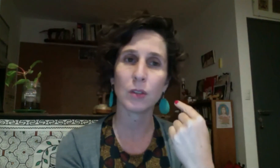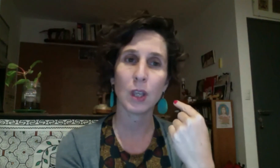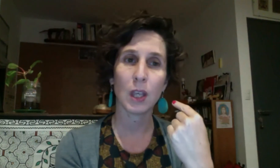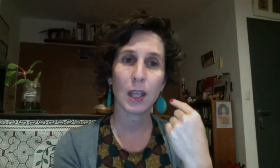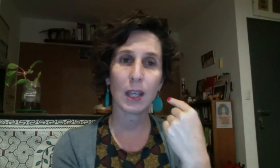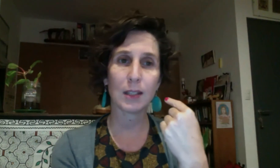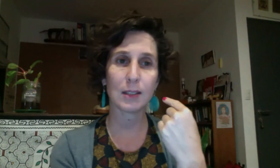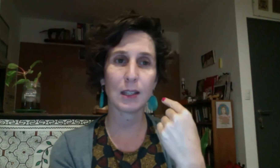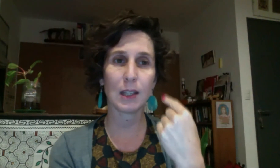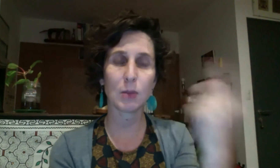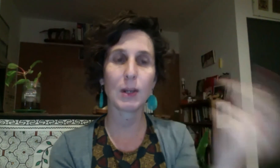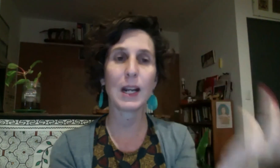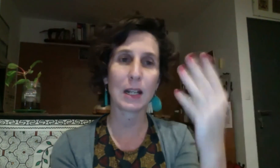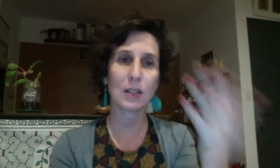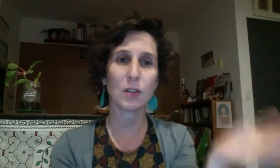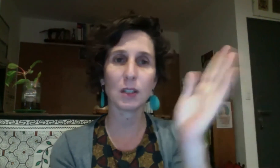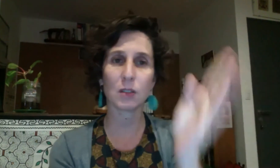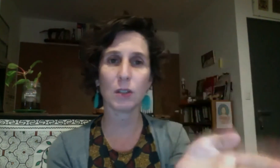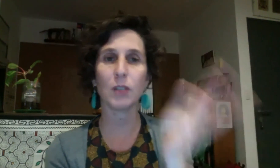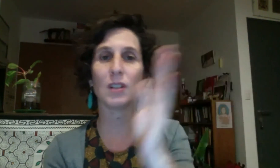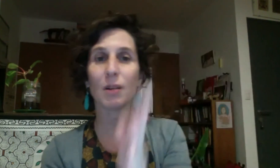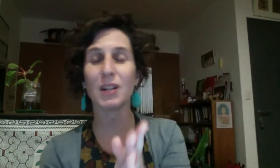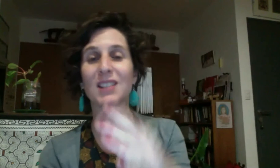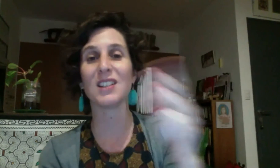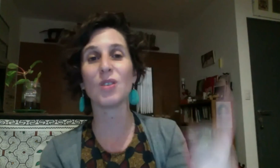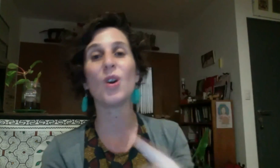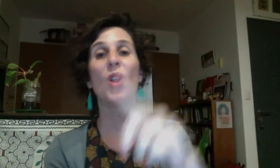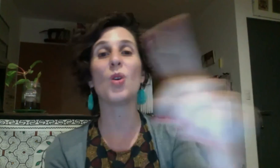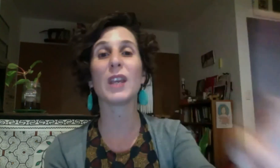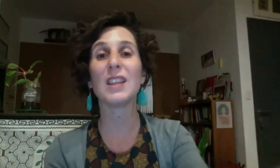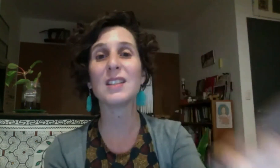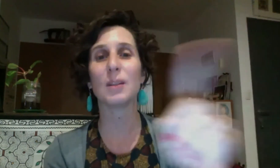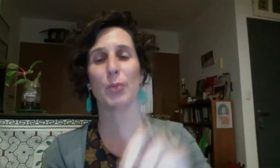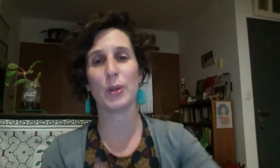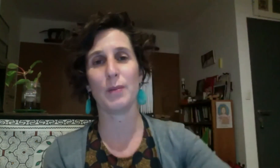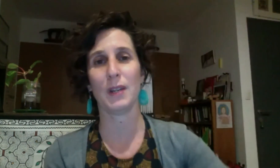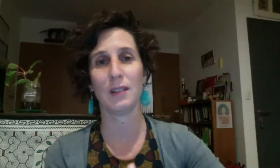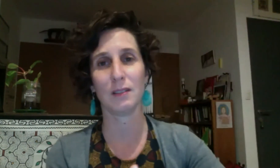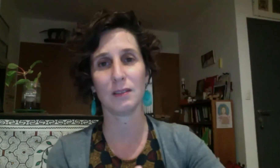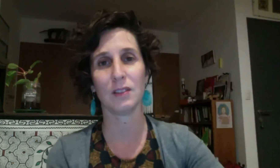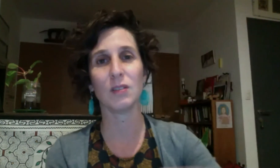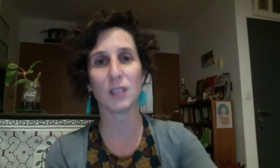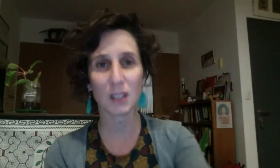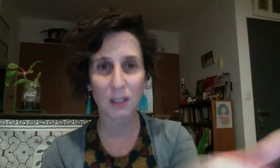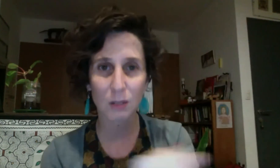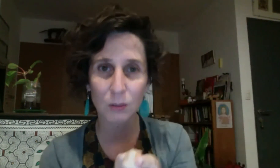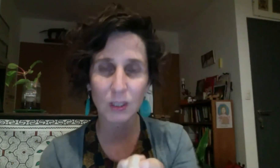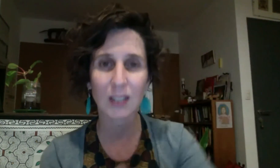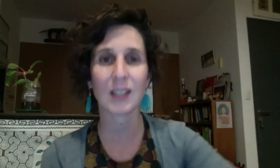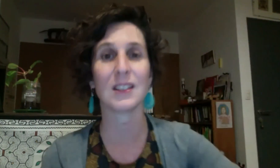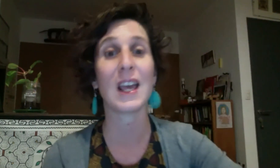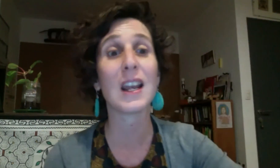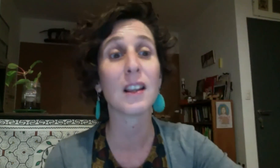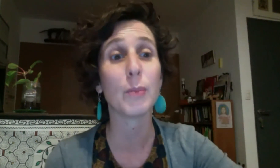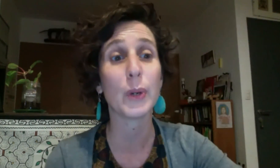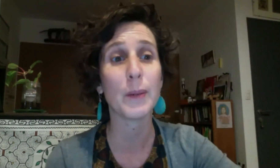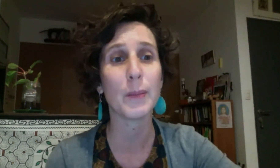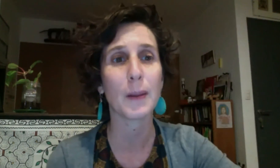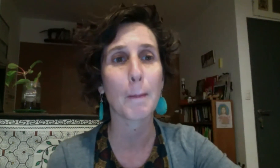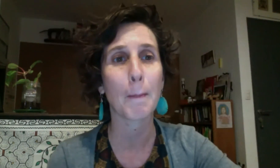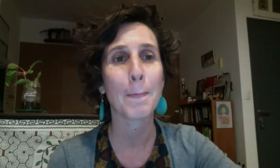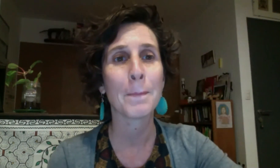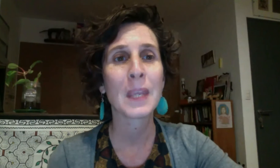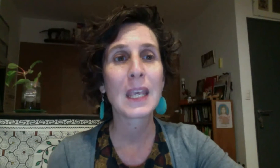soldados, sobre la relación entre soldados y rabonas, sino lo que dice el poema, ¿no? Y es algo que tú tienes que extraer del